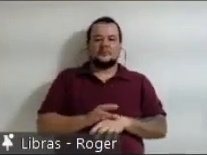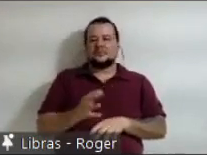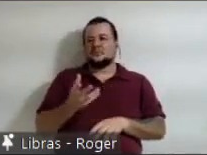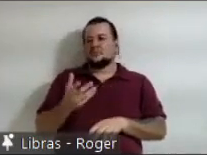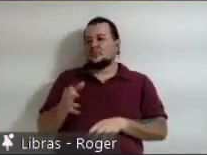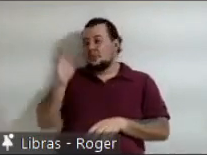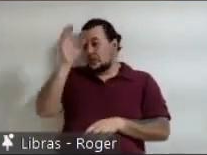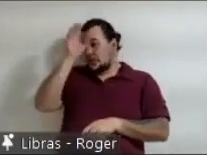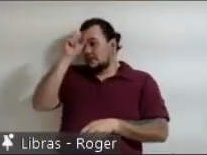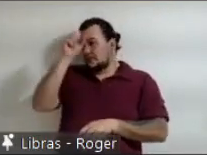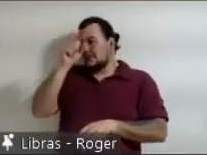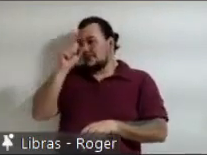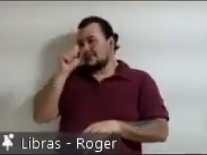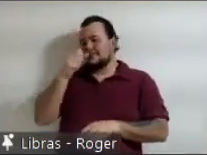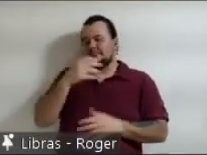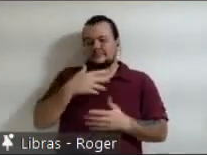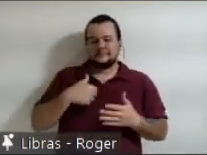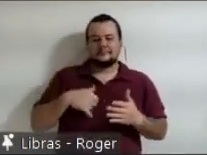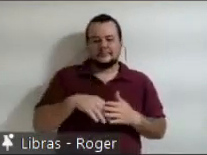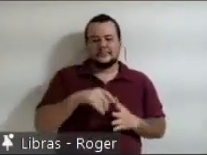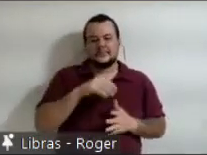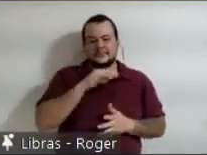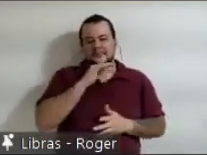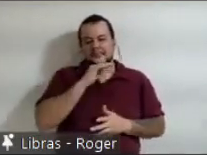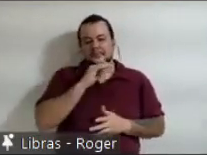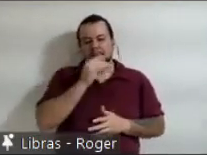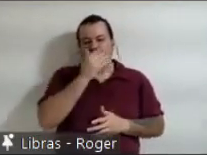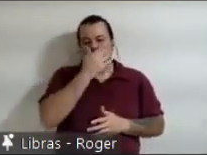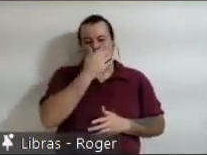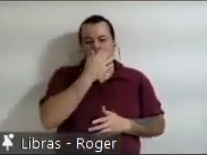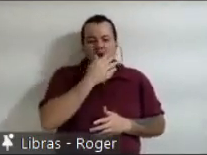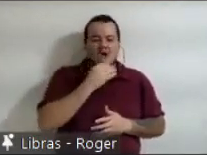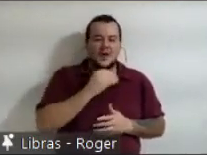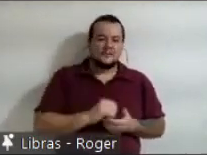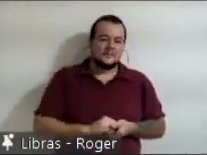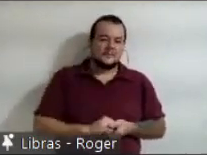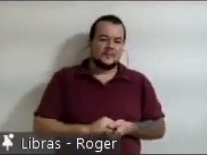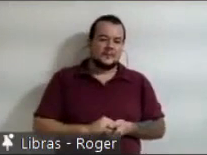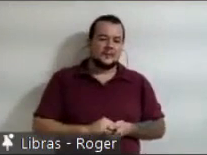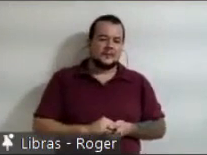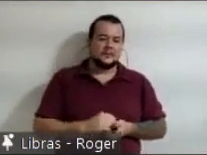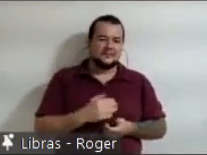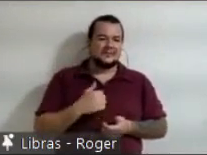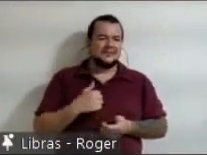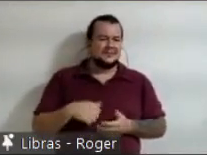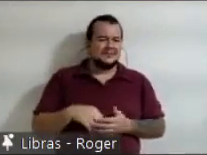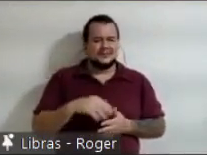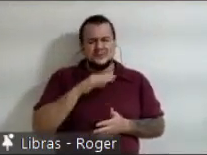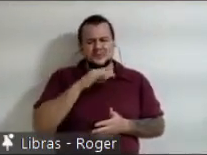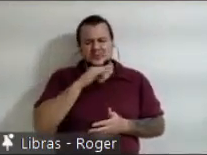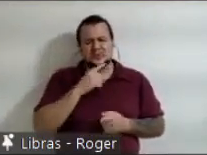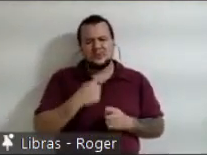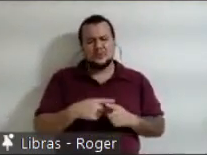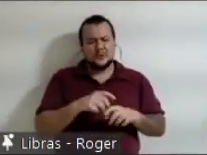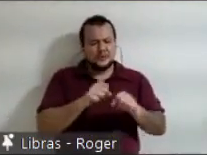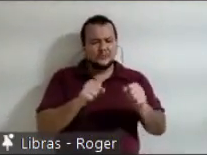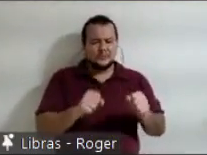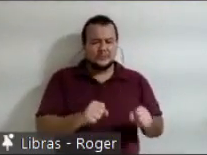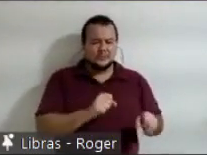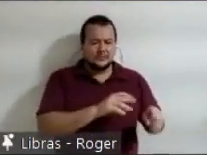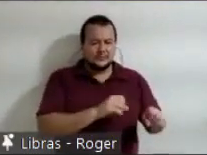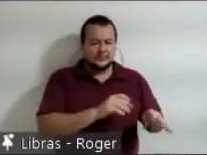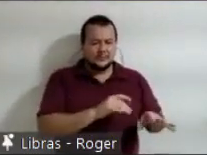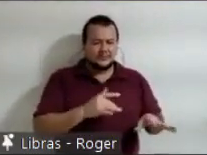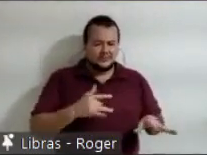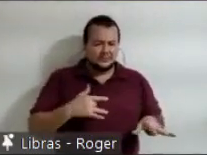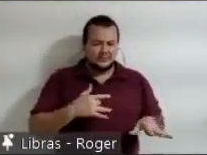mal y vamos mal porque en un sistema educativo sano todos debemos aprender tanto los